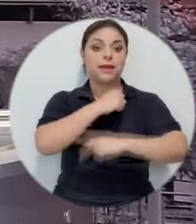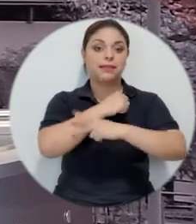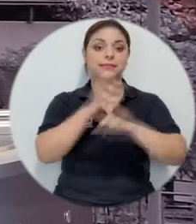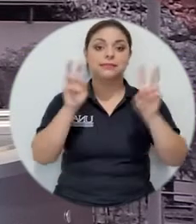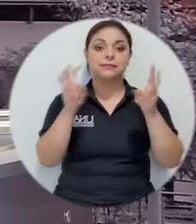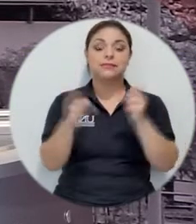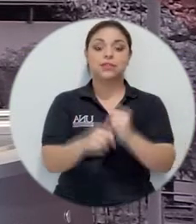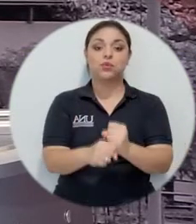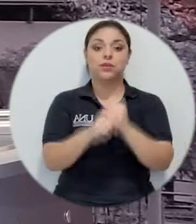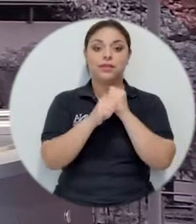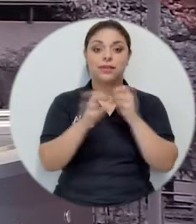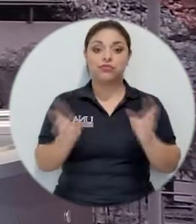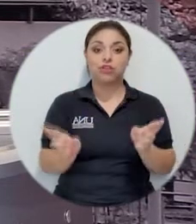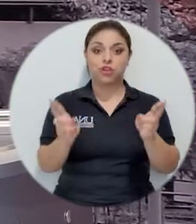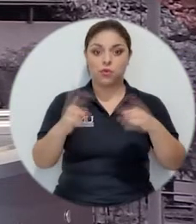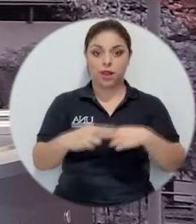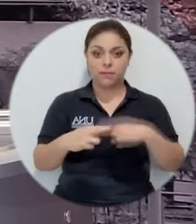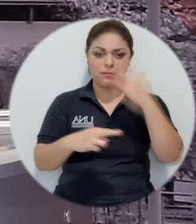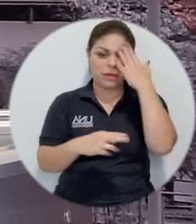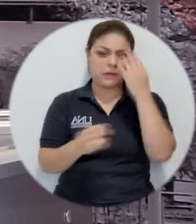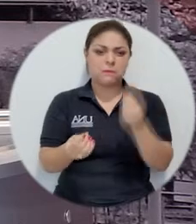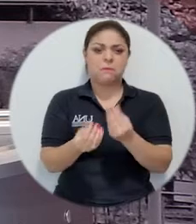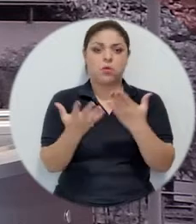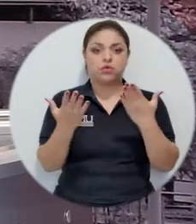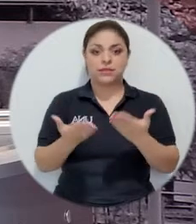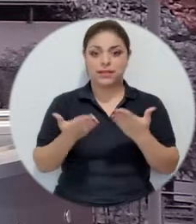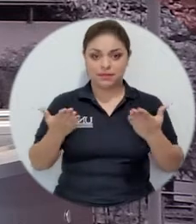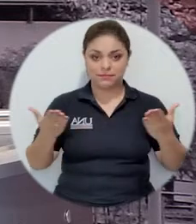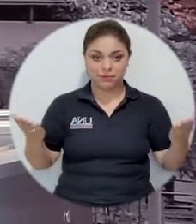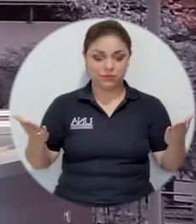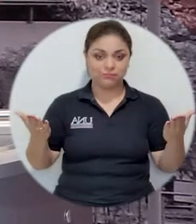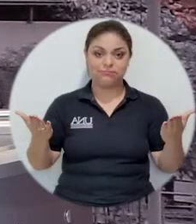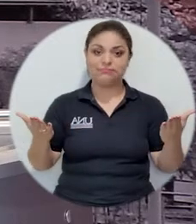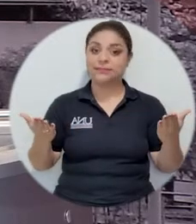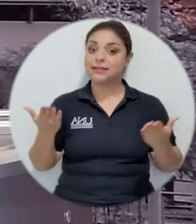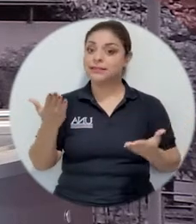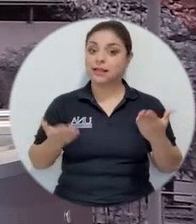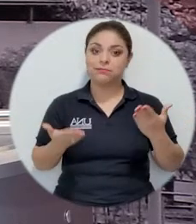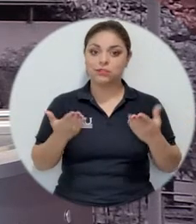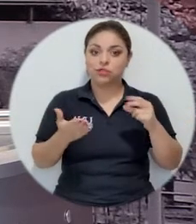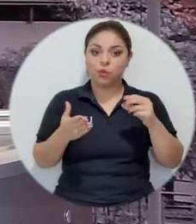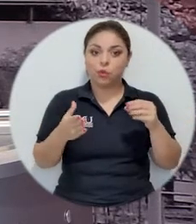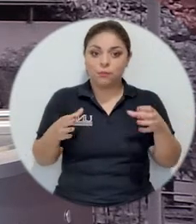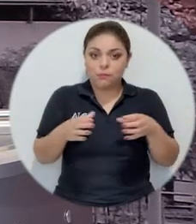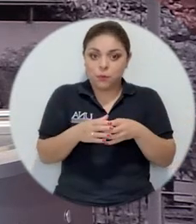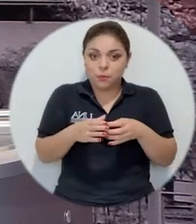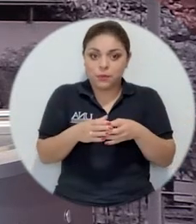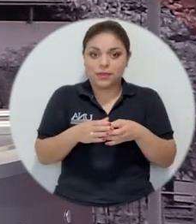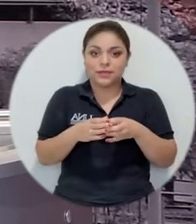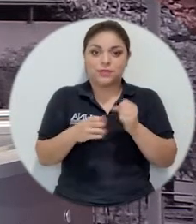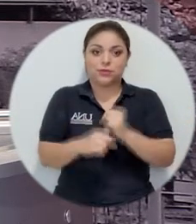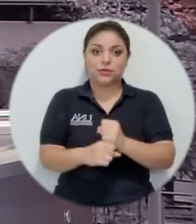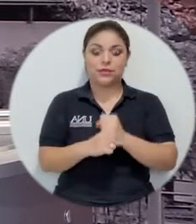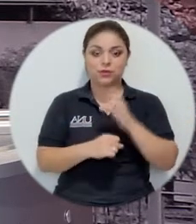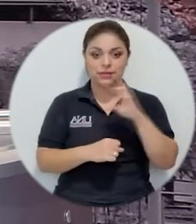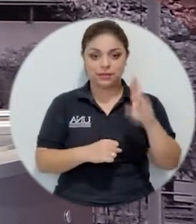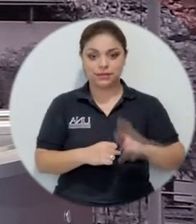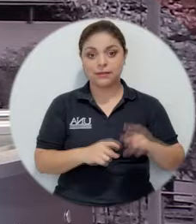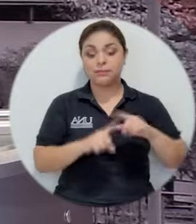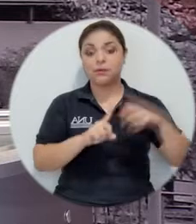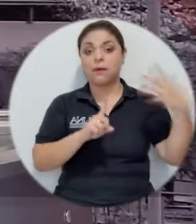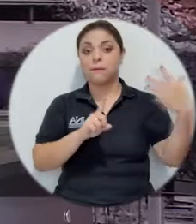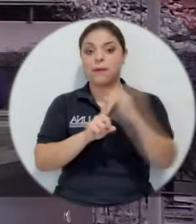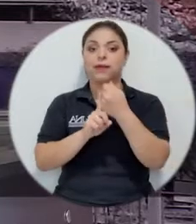seguridad regional, porque hay múltiples elementos que no tienen que ver exactamente con la seguridad que hay en nuestras fronteras, pero que